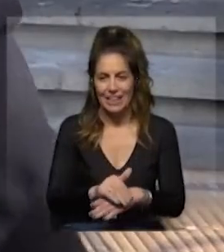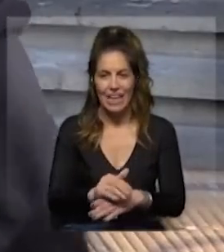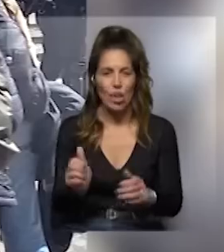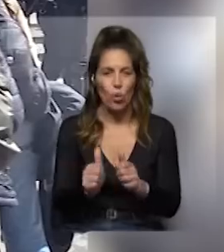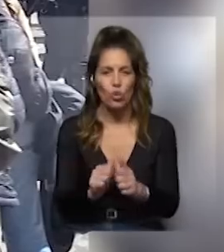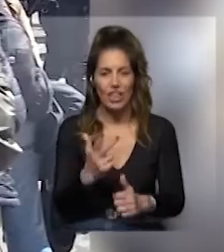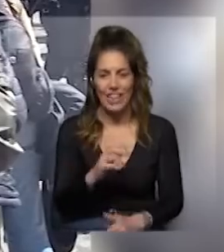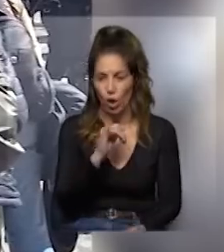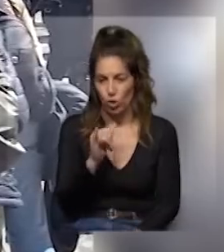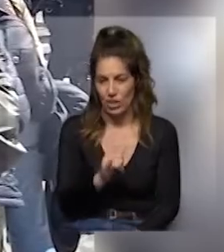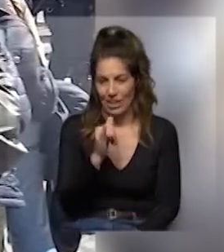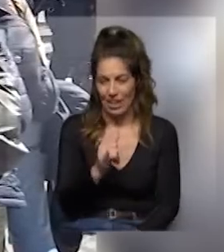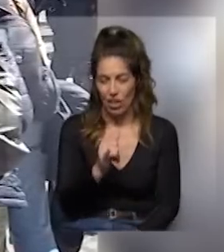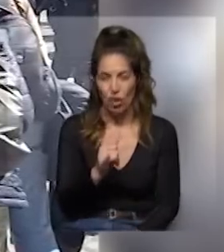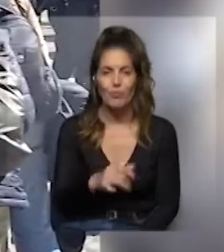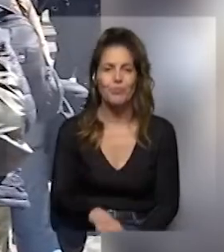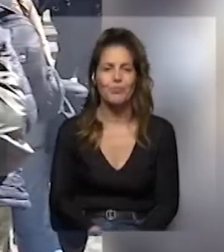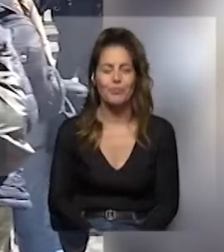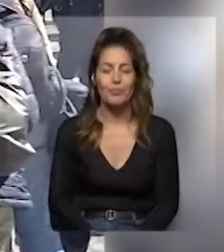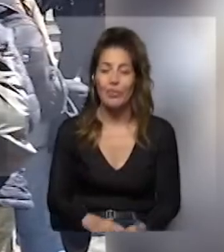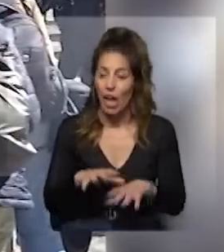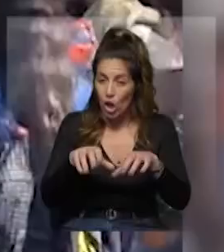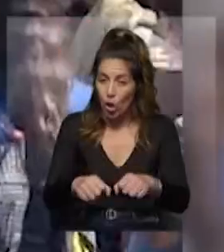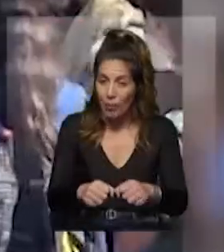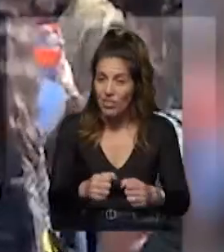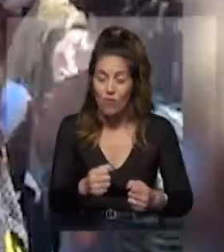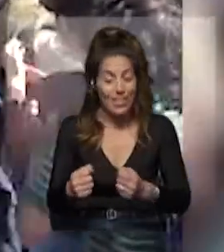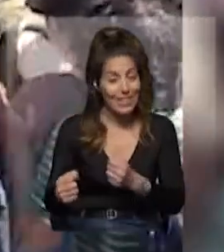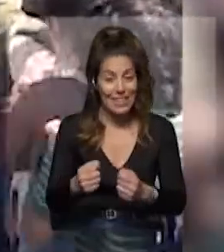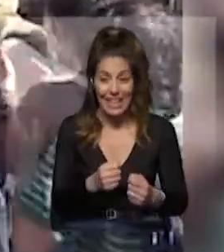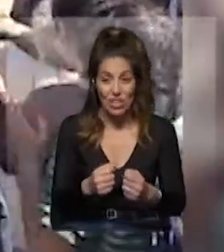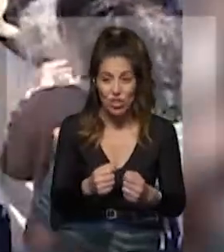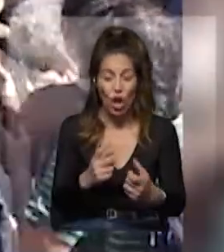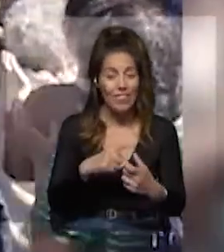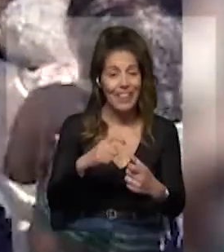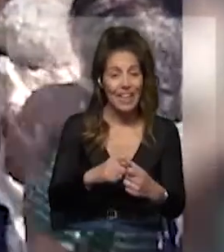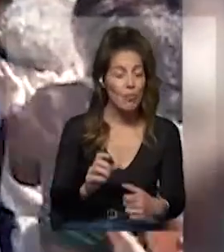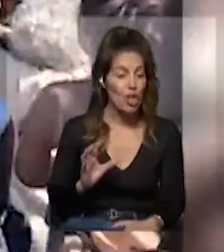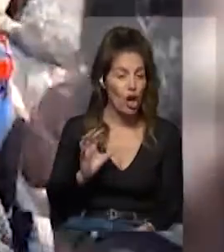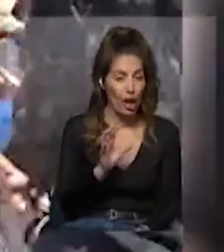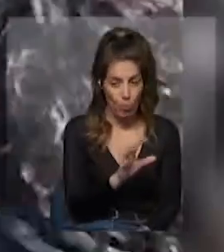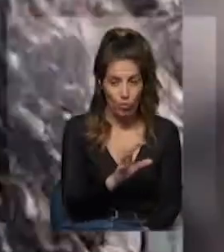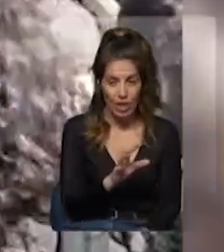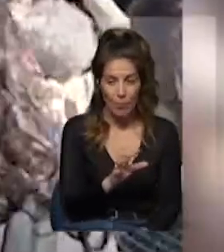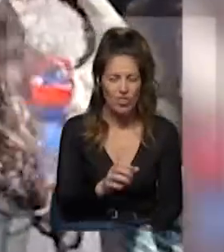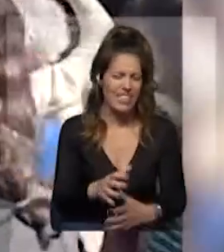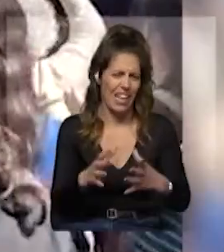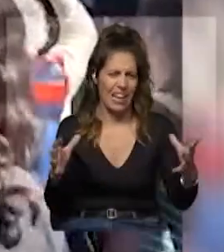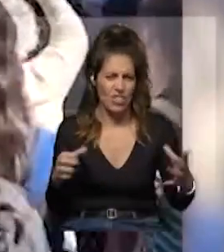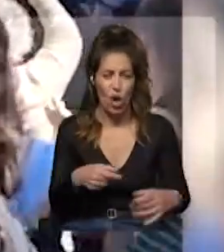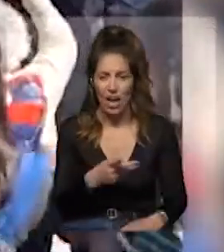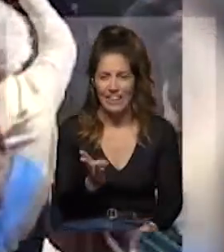consejeros la desocupación fue algo bastante bastante tenso ya que desde el gremio repudiamos y nos parece una exageración la cantidad de